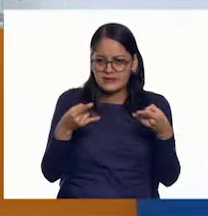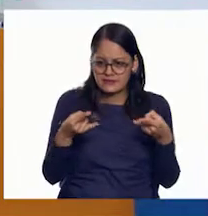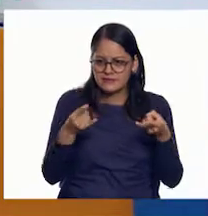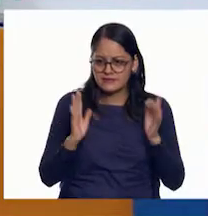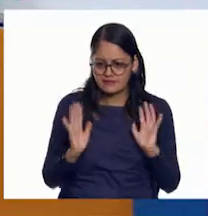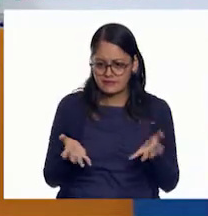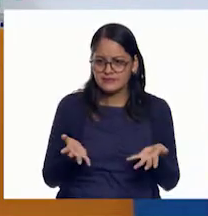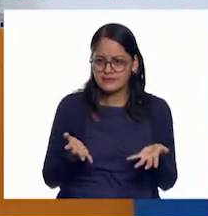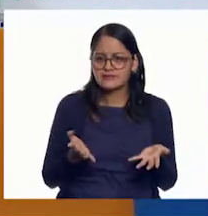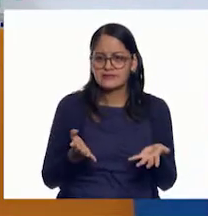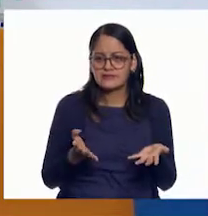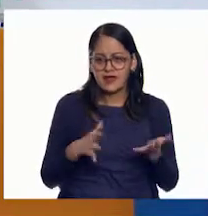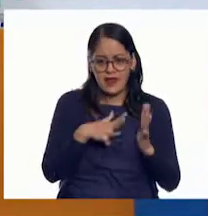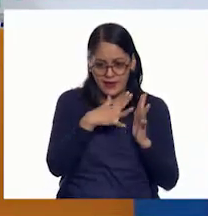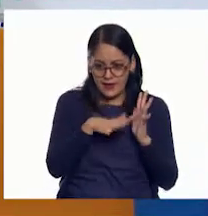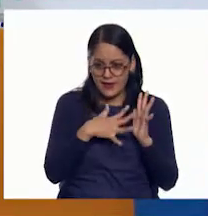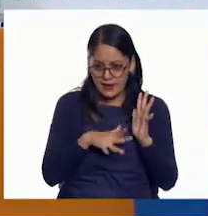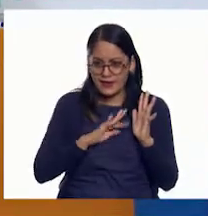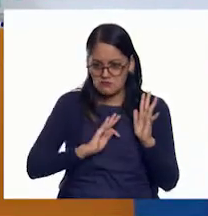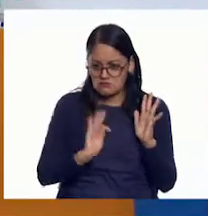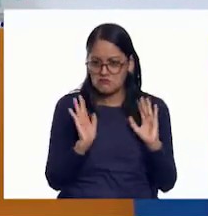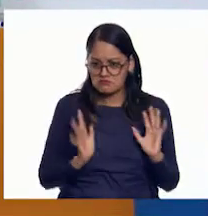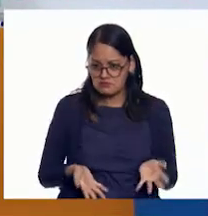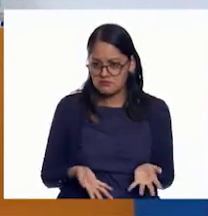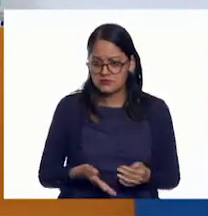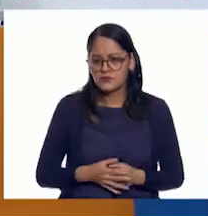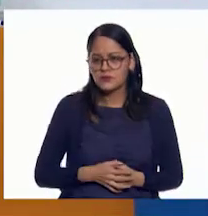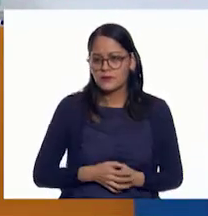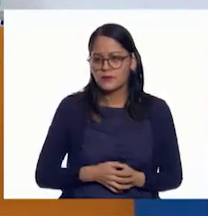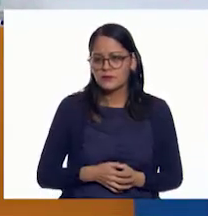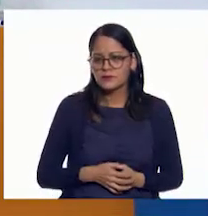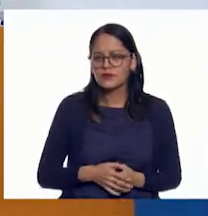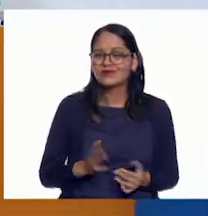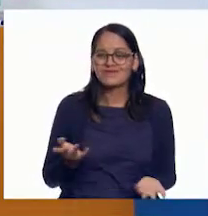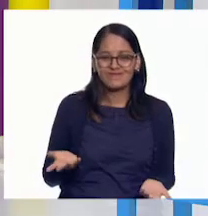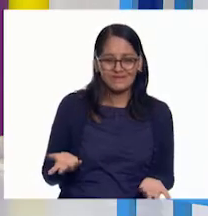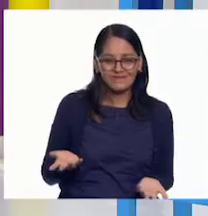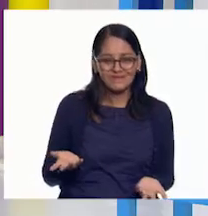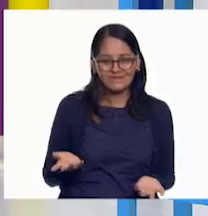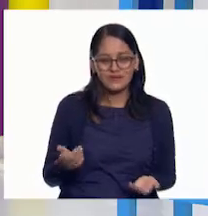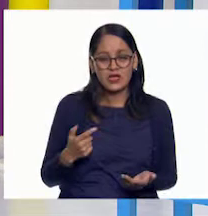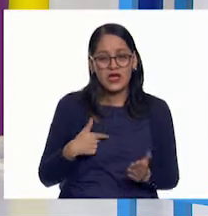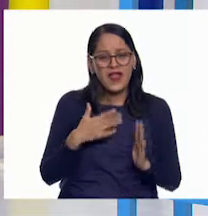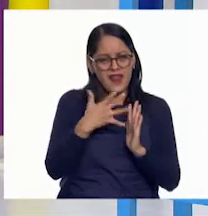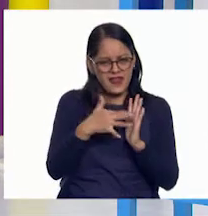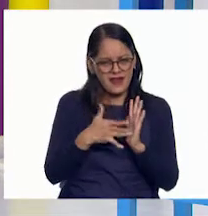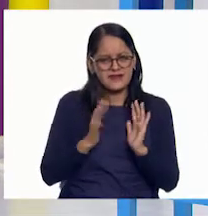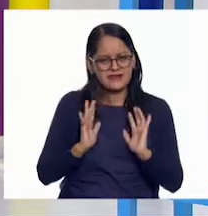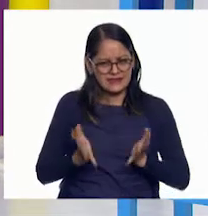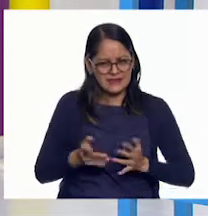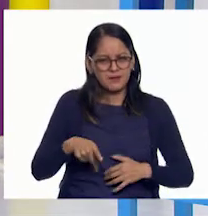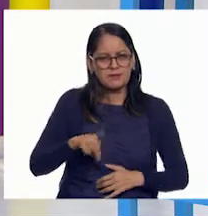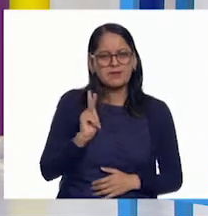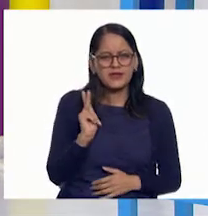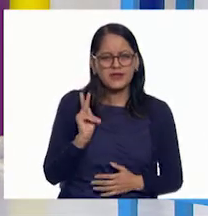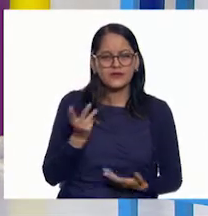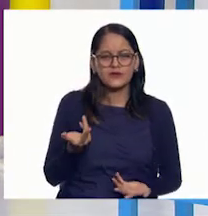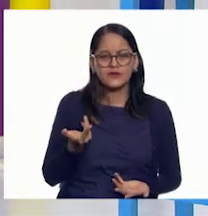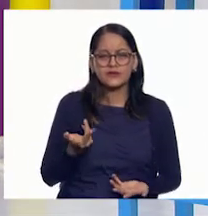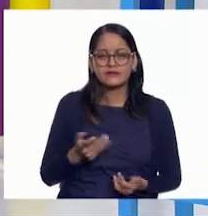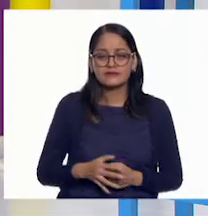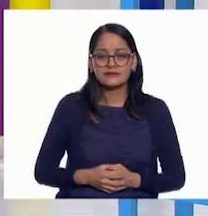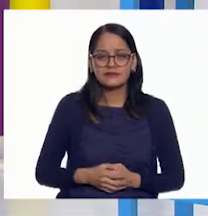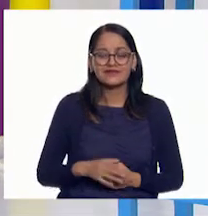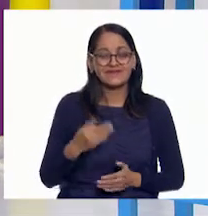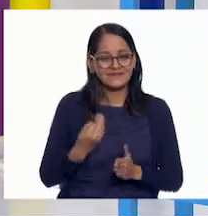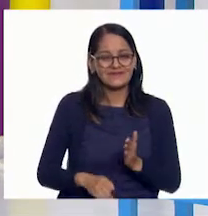pueda leer? Ya podamos Bueno, ya lo pudimos leer, pero tal vez... compartirlo. A